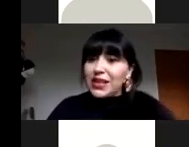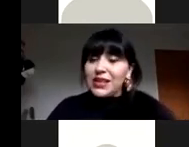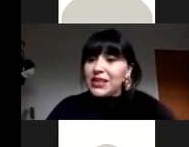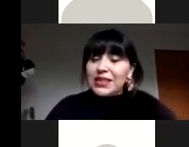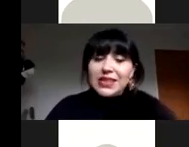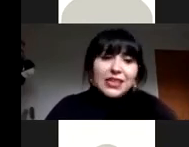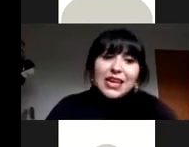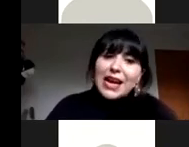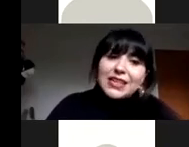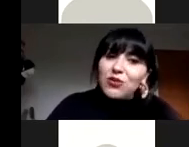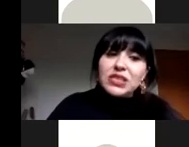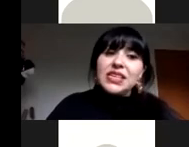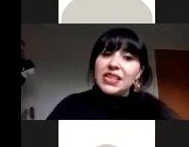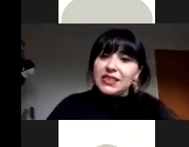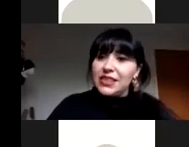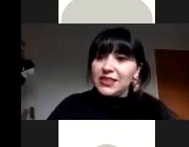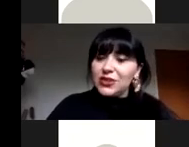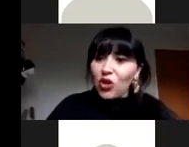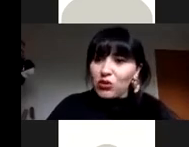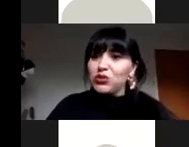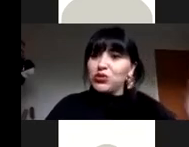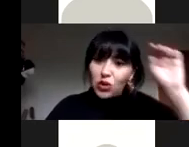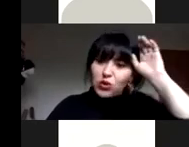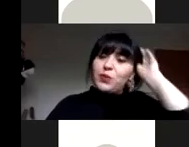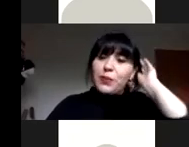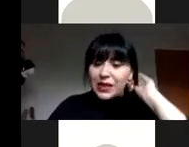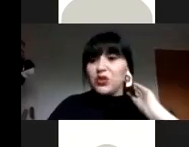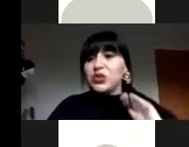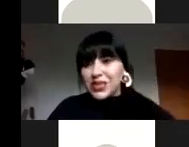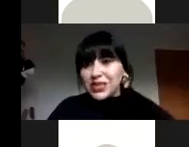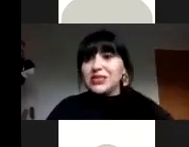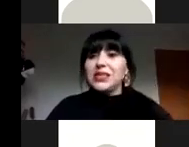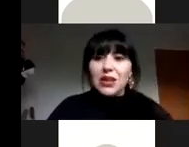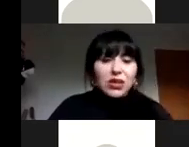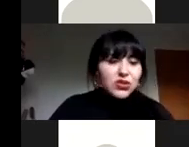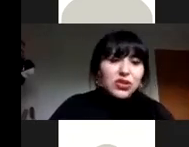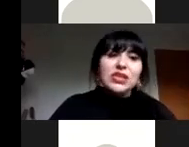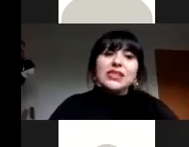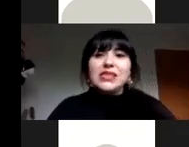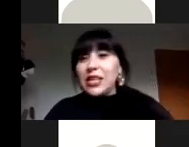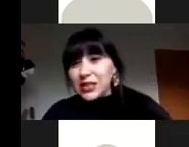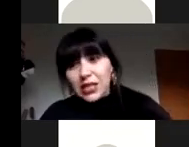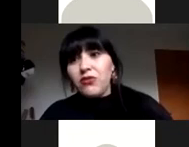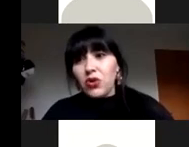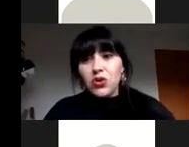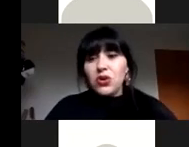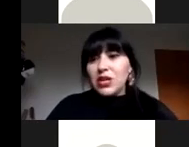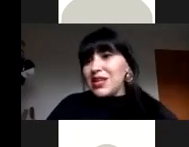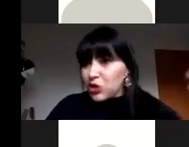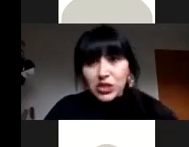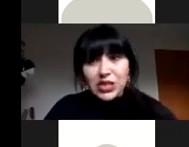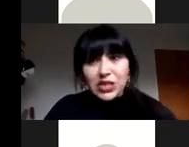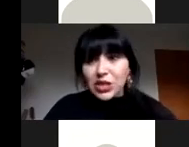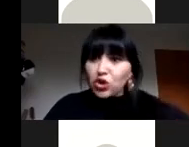afuera a ningún integrante. Todos, papás, docentes, asistente de la educación, directivo,